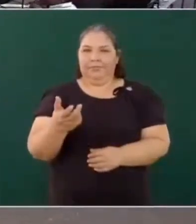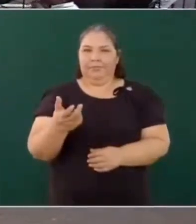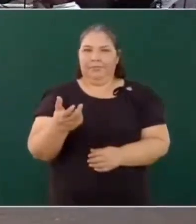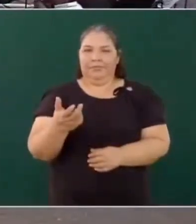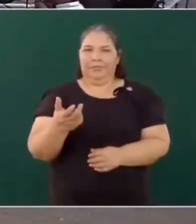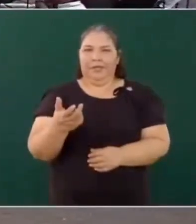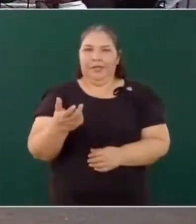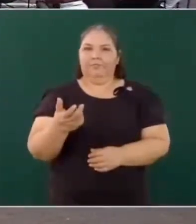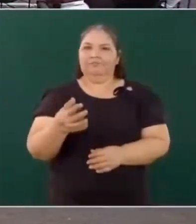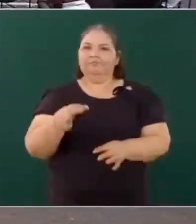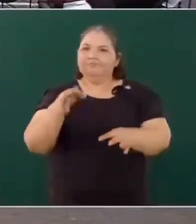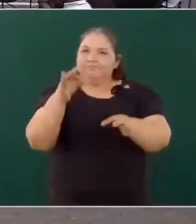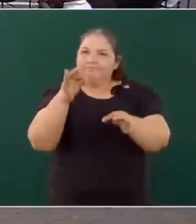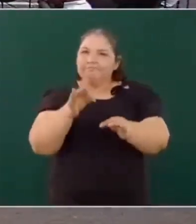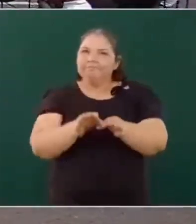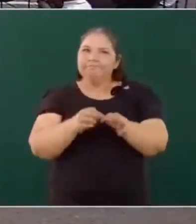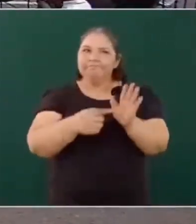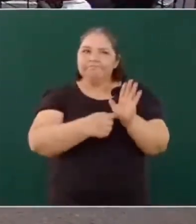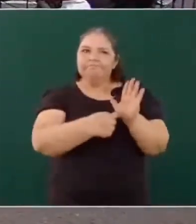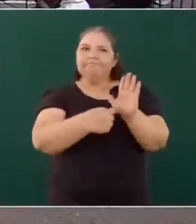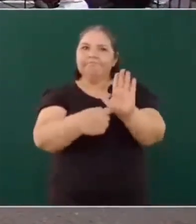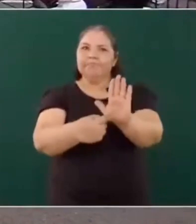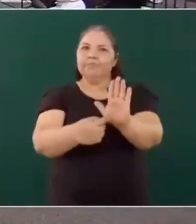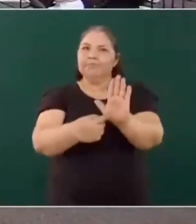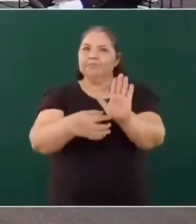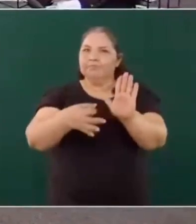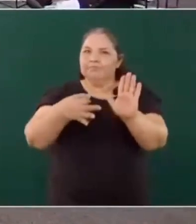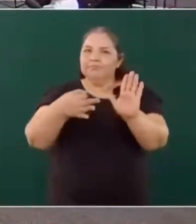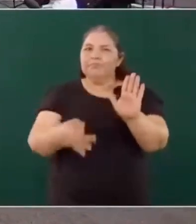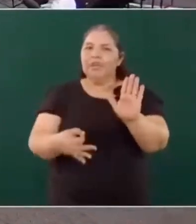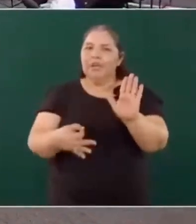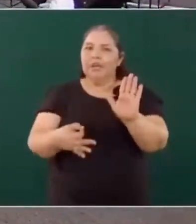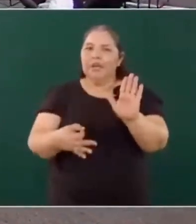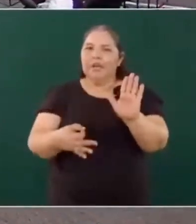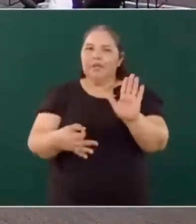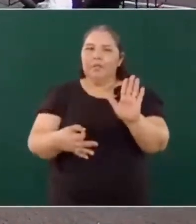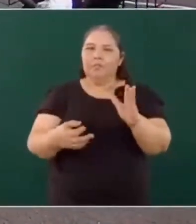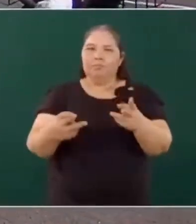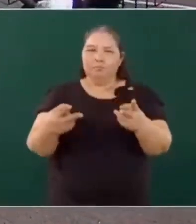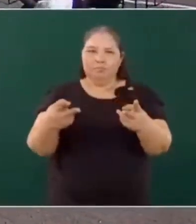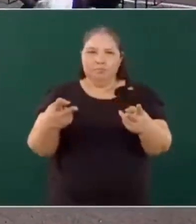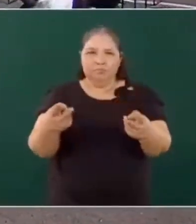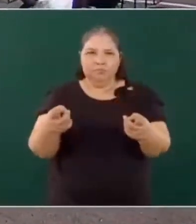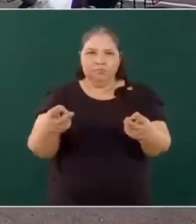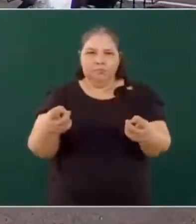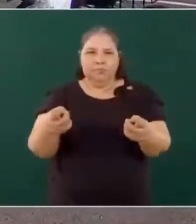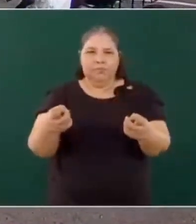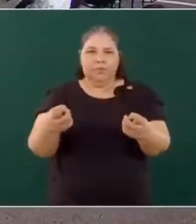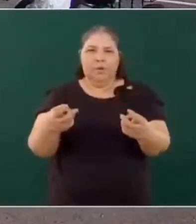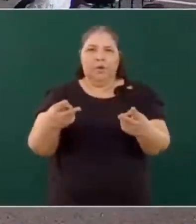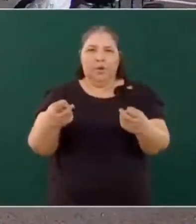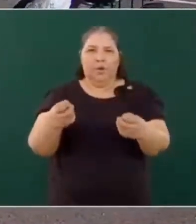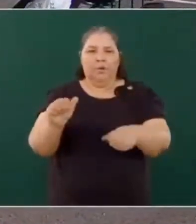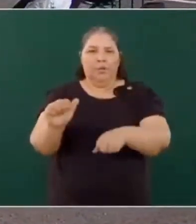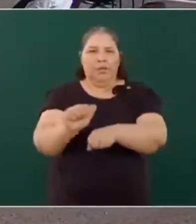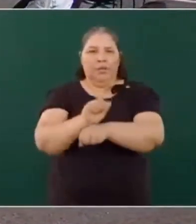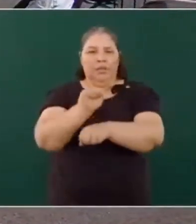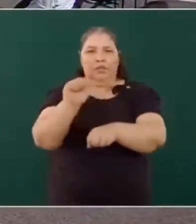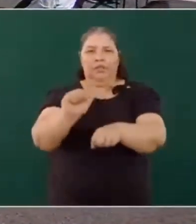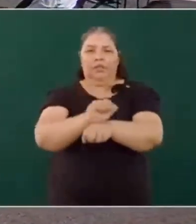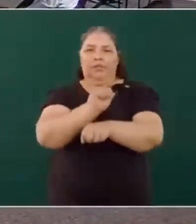sí hay resultados. A ver, robo o robo de vehículo.